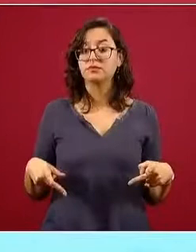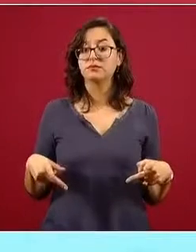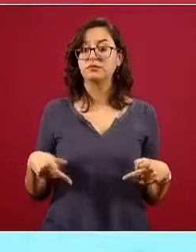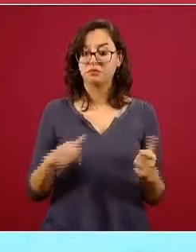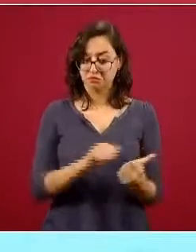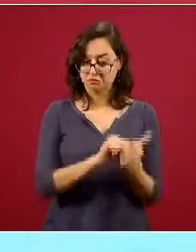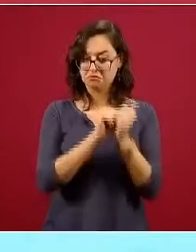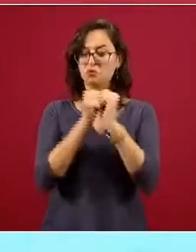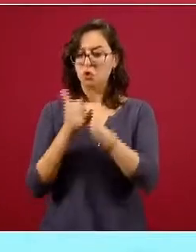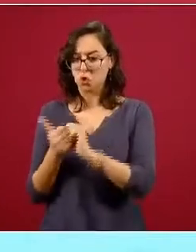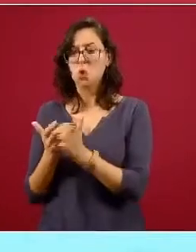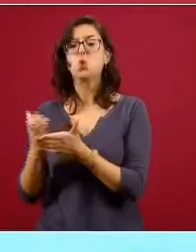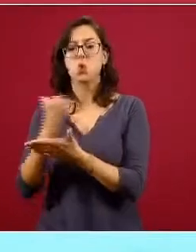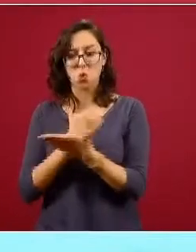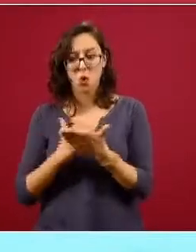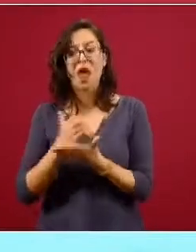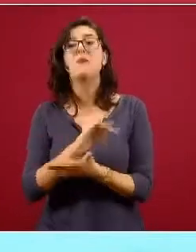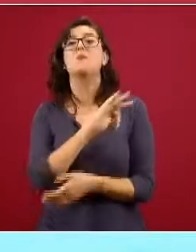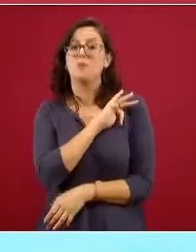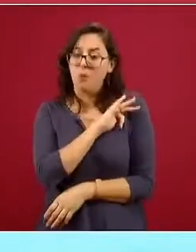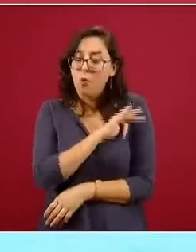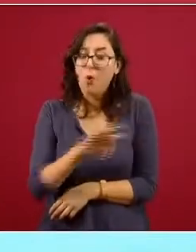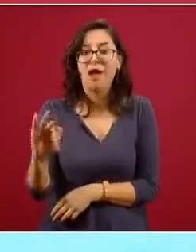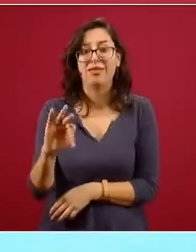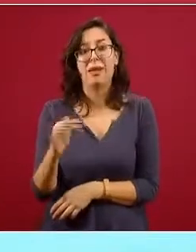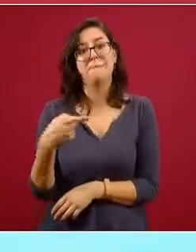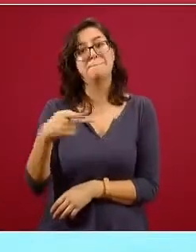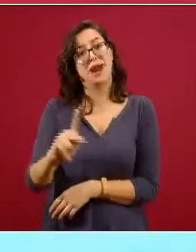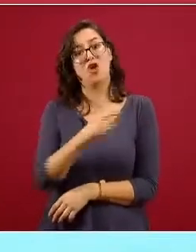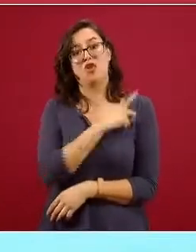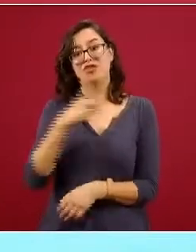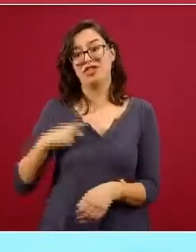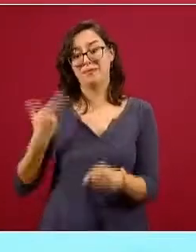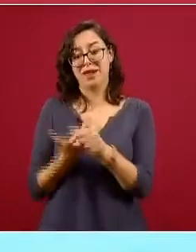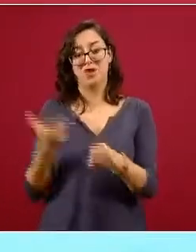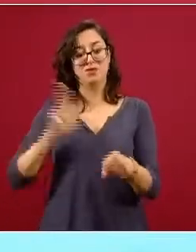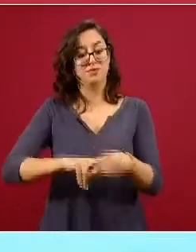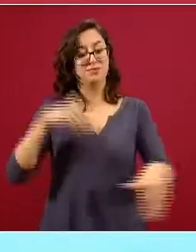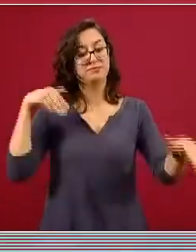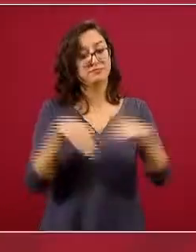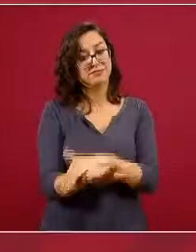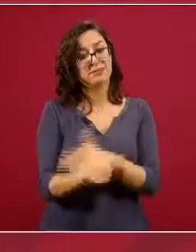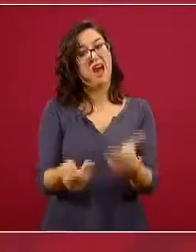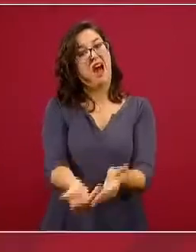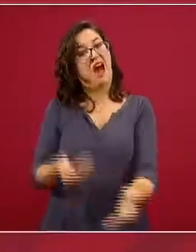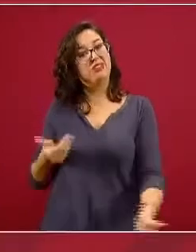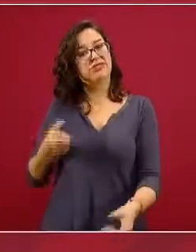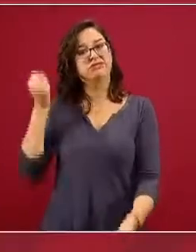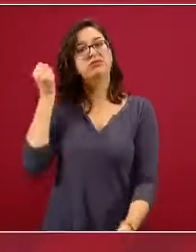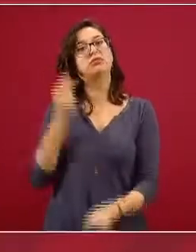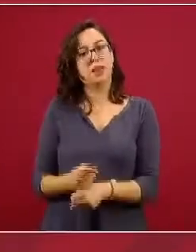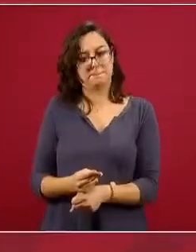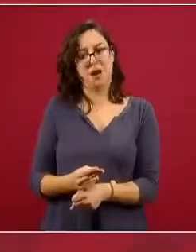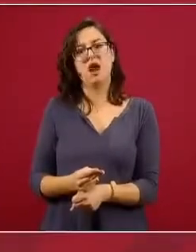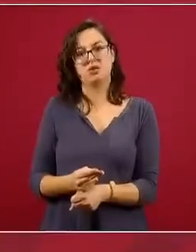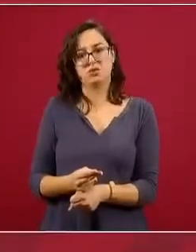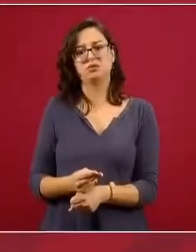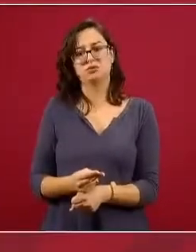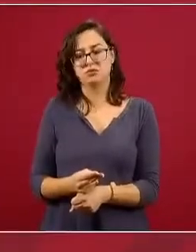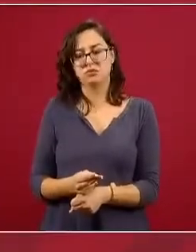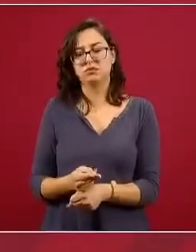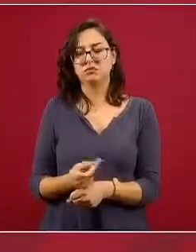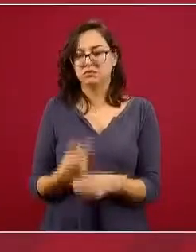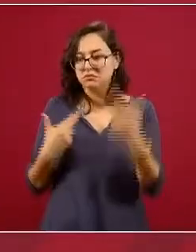pueden recuperar con mayor probabilidad si acuden tempranamente a los hospitales, tempranamente a atención,